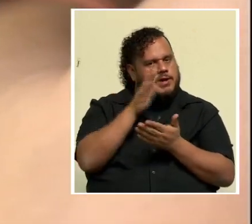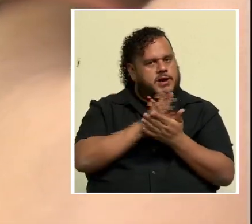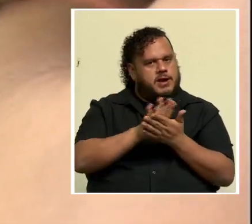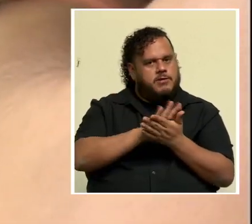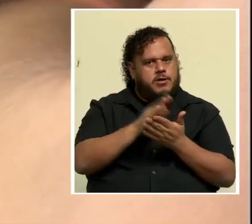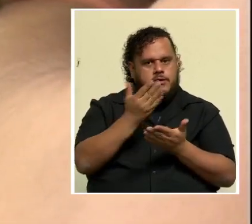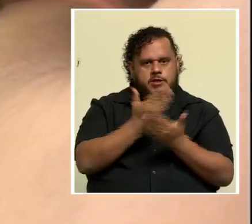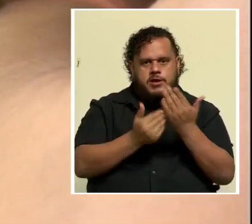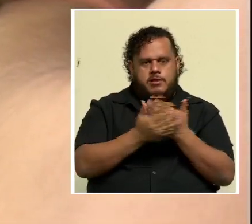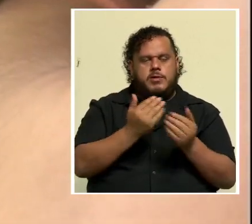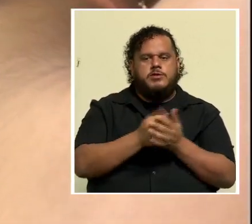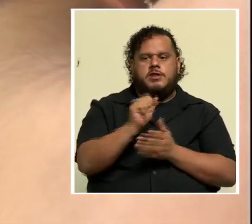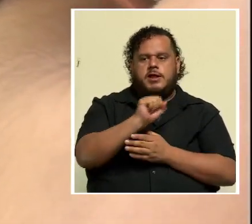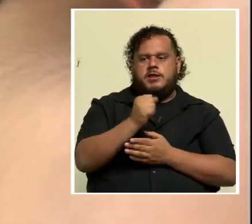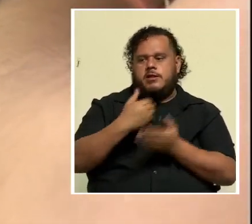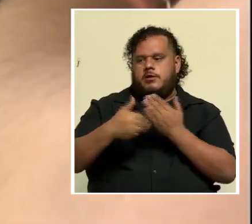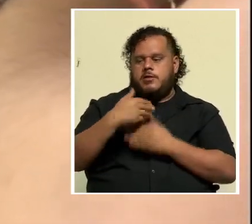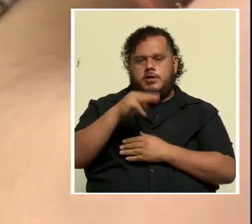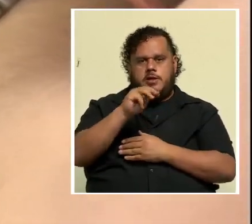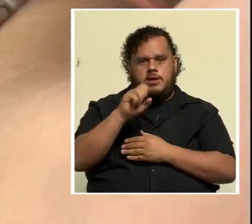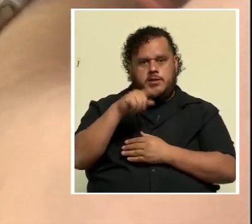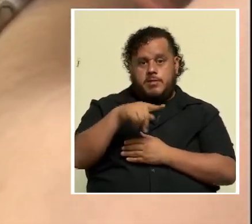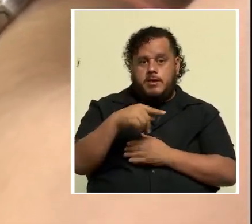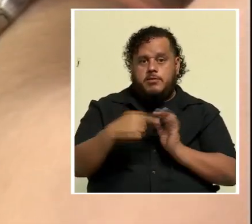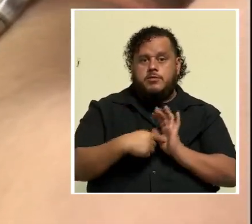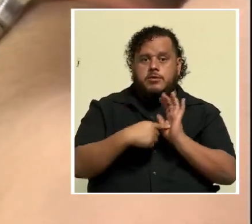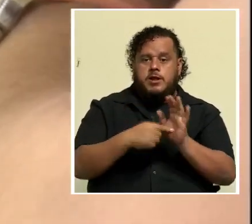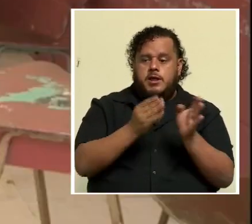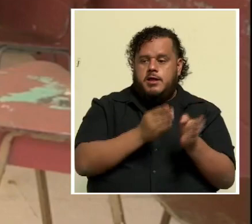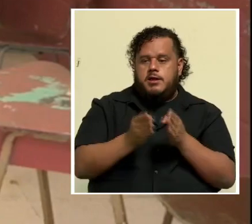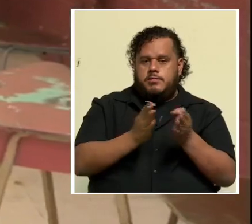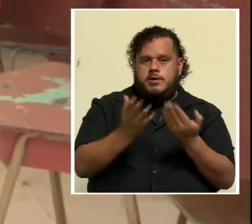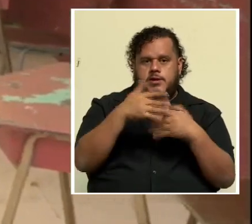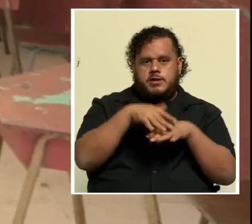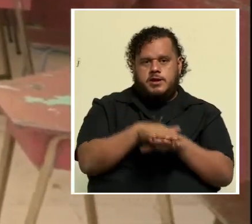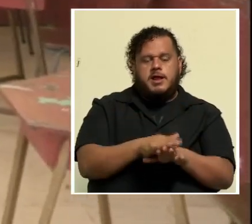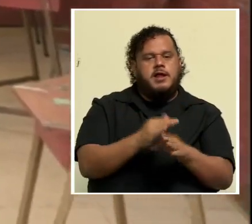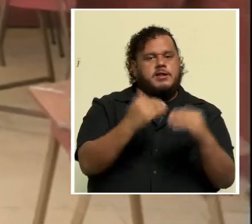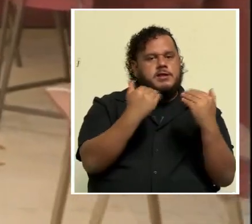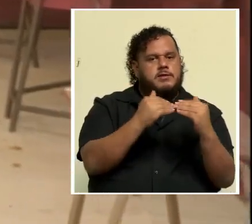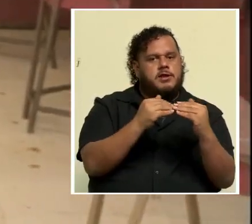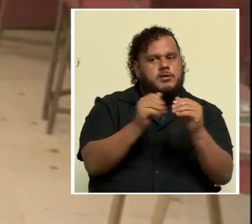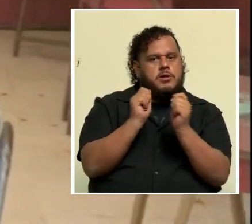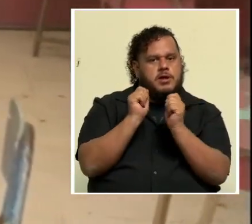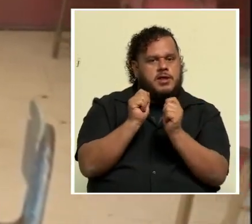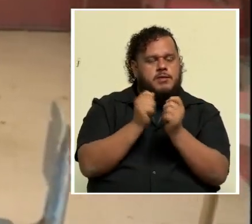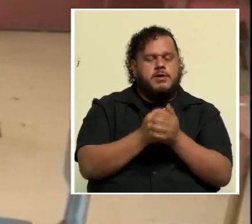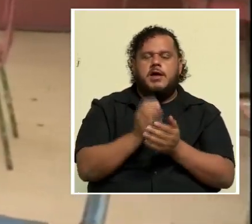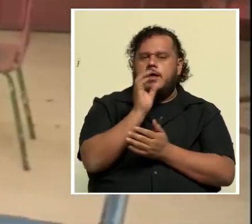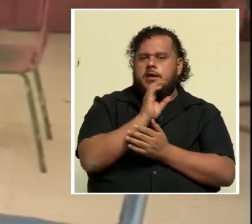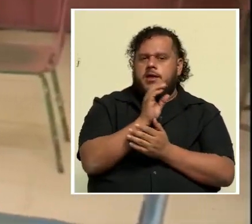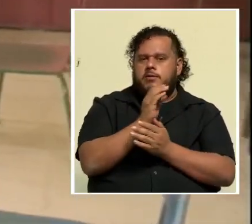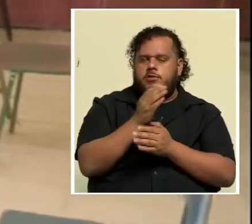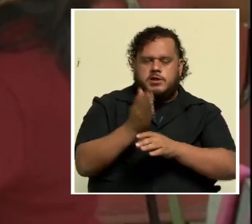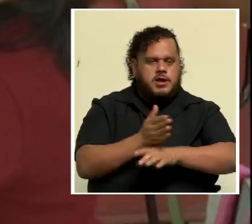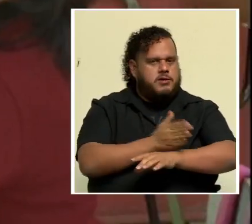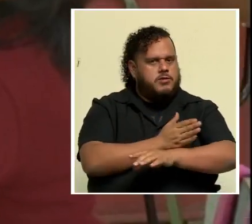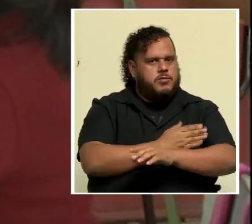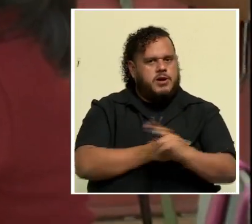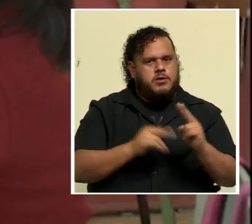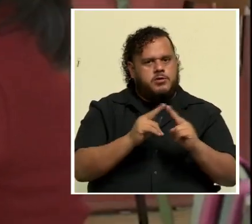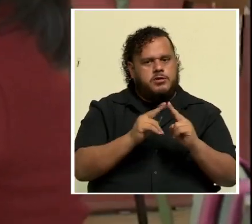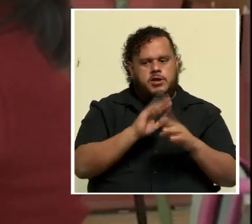sábado anterior, el Ministerio de Educación Pública dio a conocer el Plan Integral de Nivelación Académica, que busca recuperar conocimientos